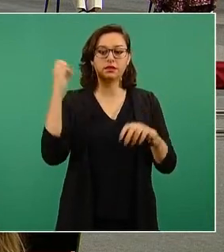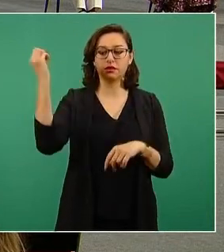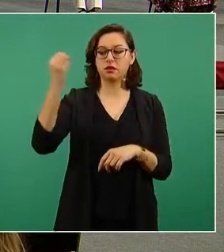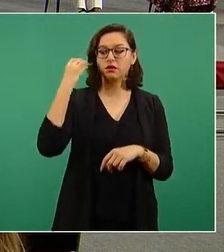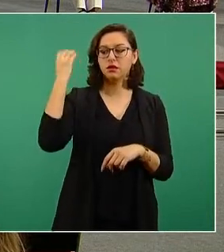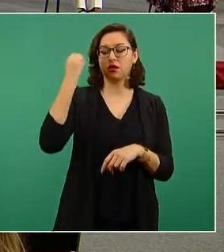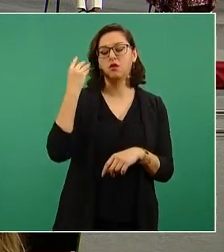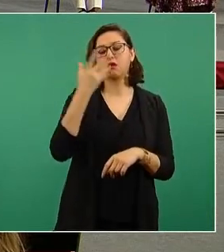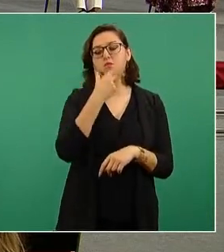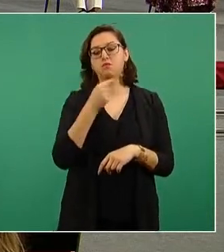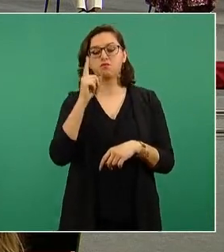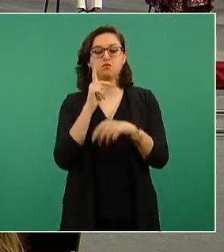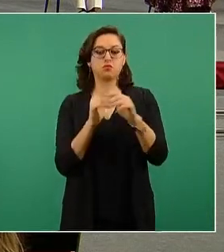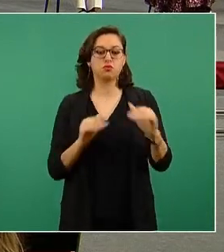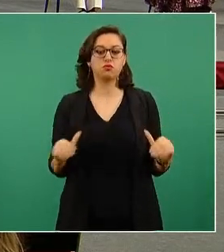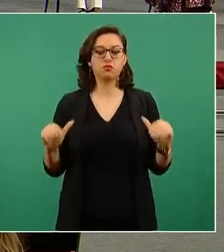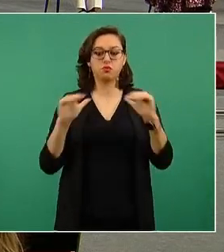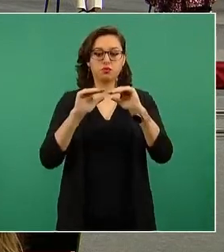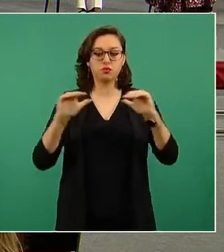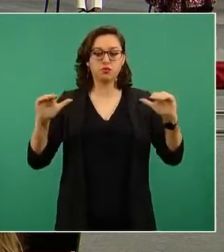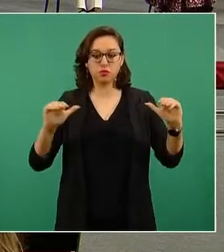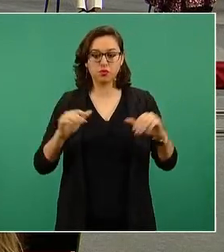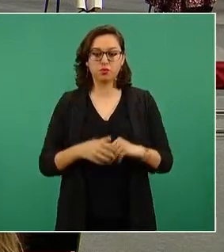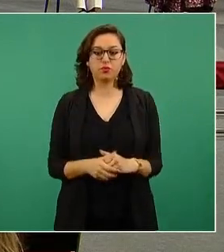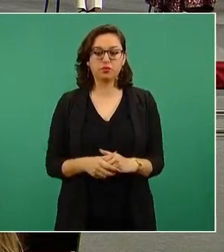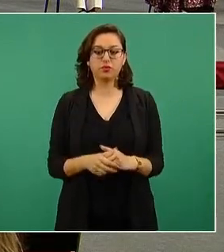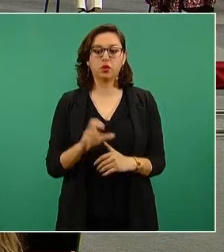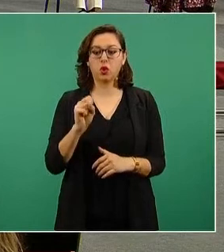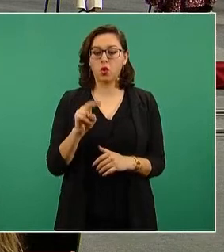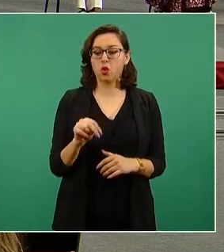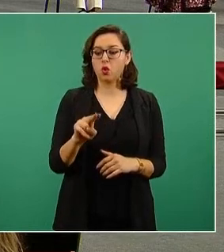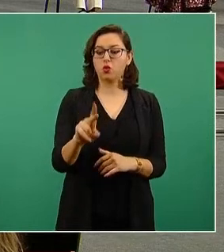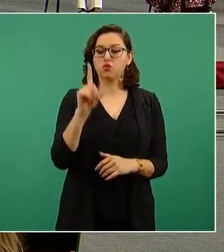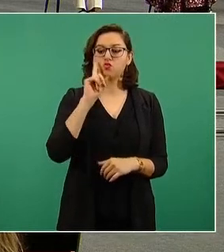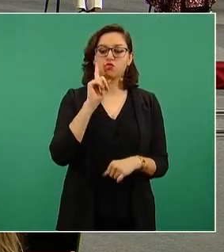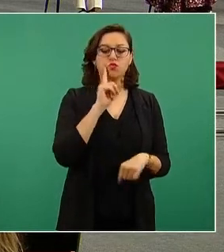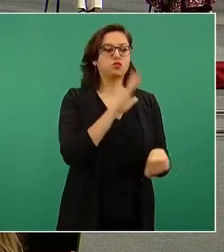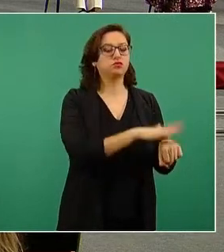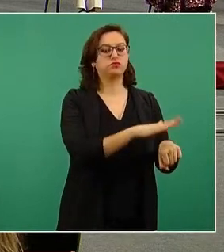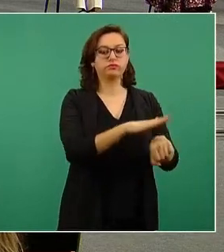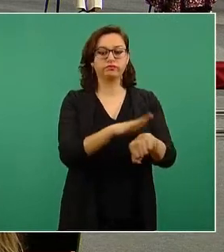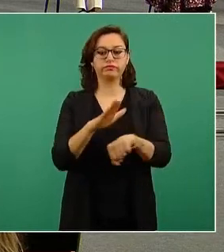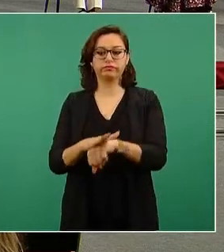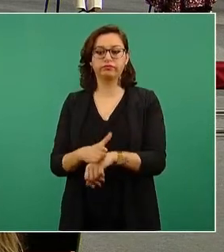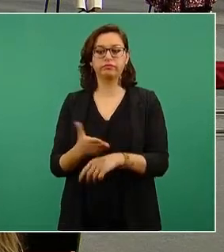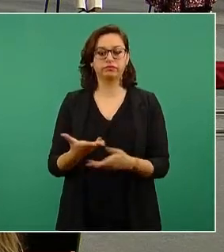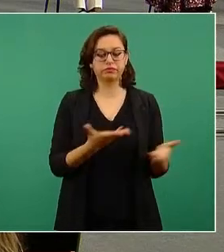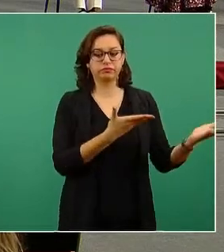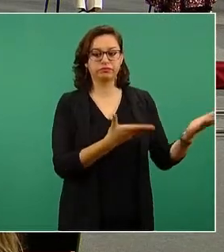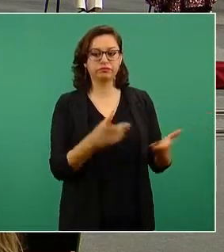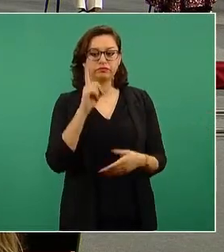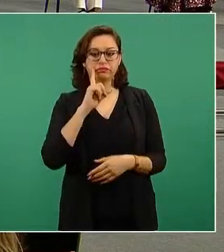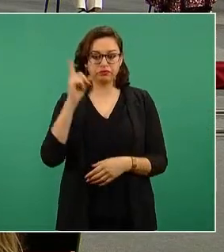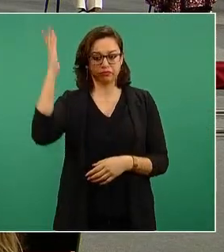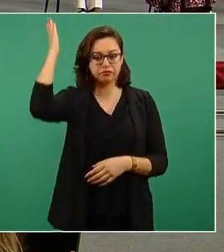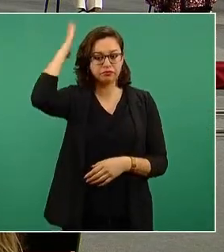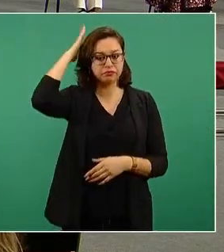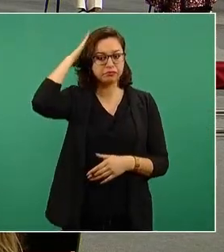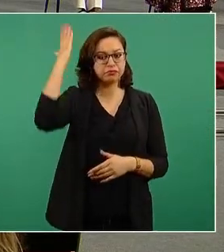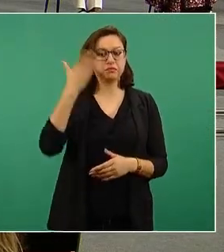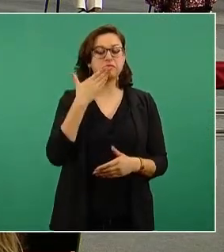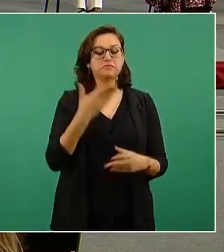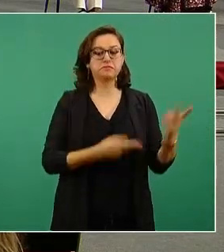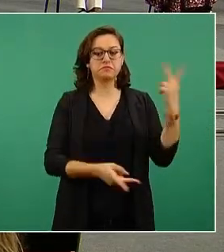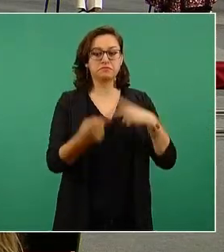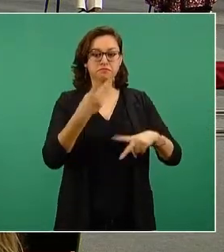Igualdad, el cual es convocado por ONU Mujeres, cuya dirigente está aquí presente. Bienvenida.